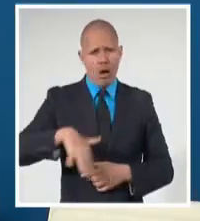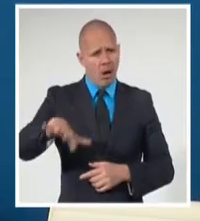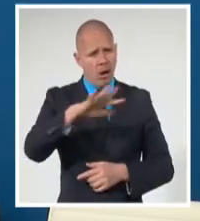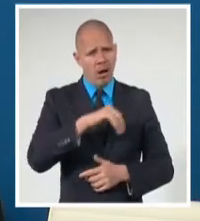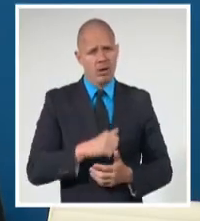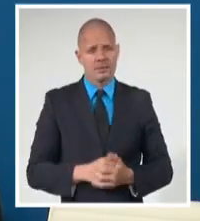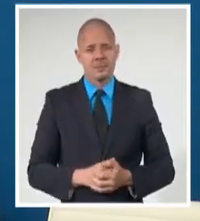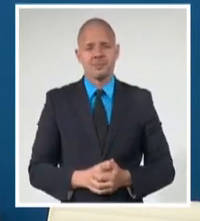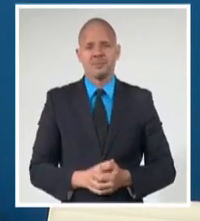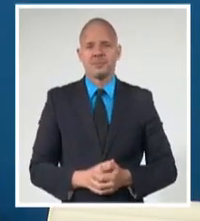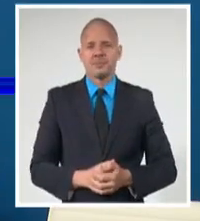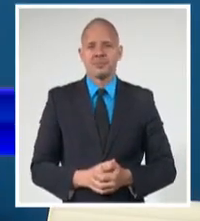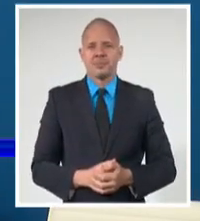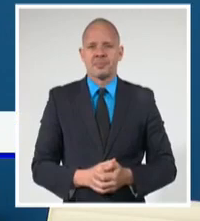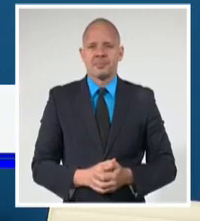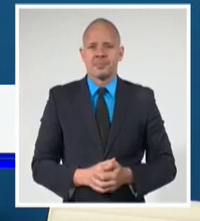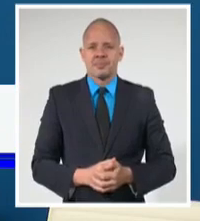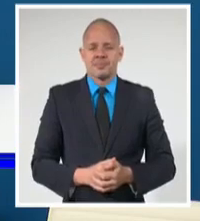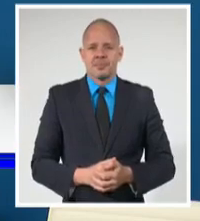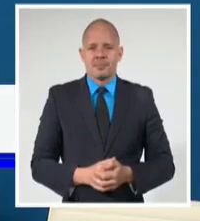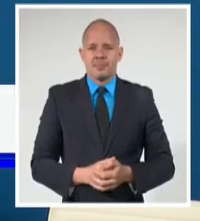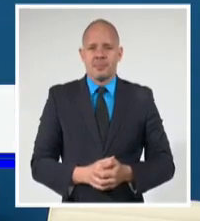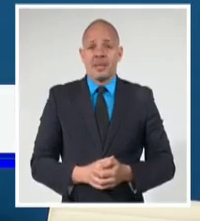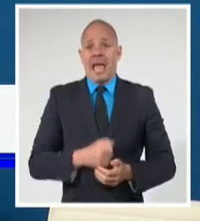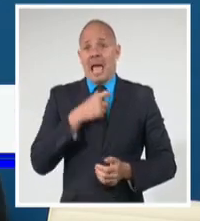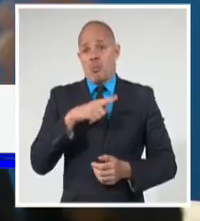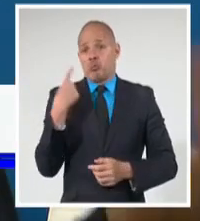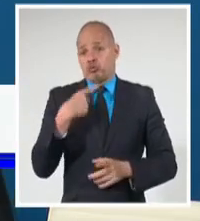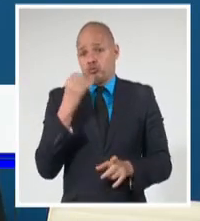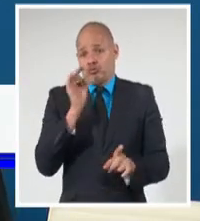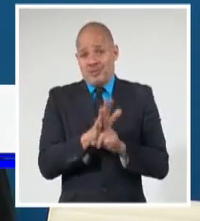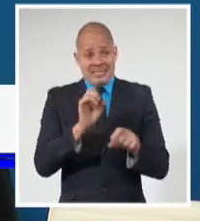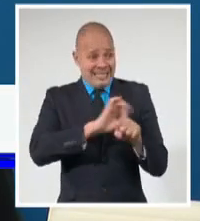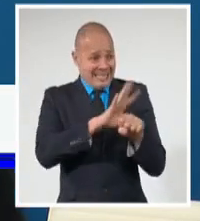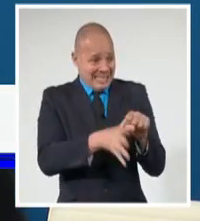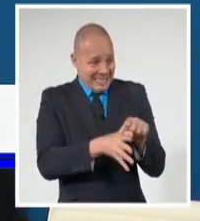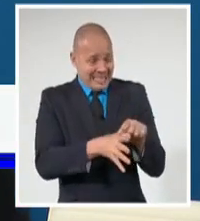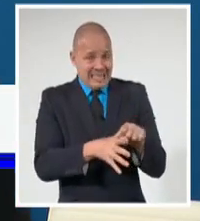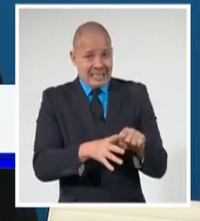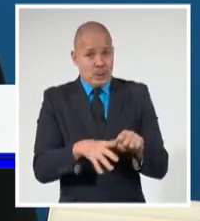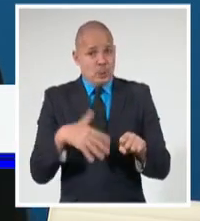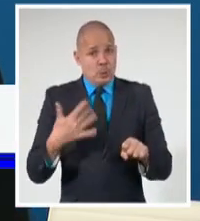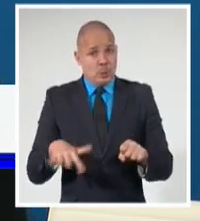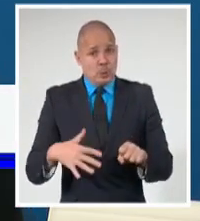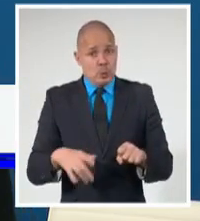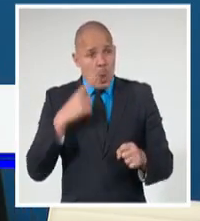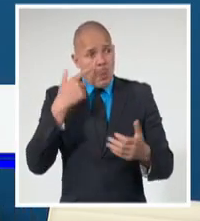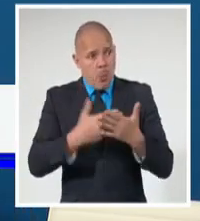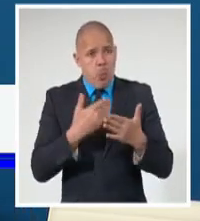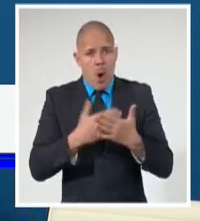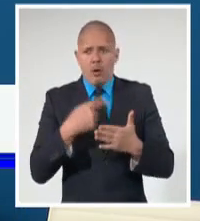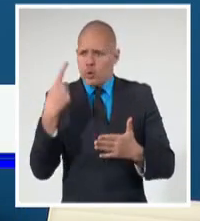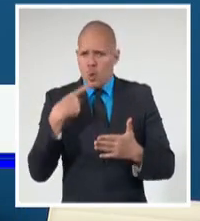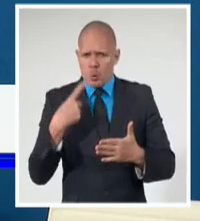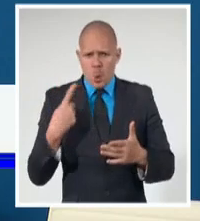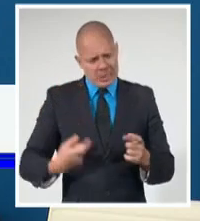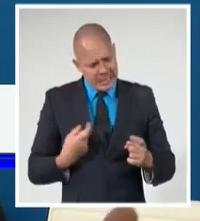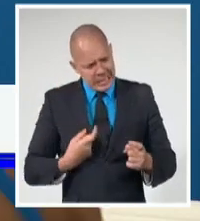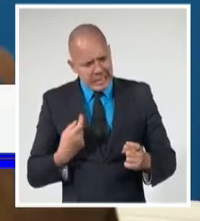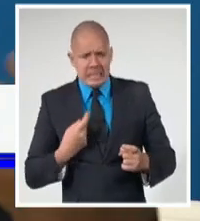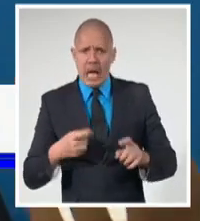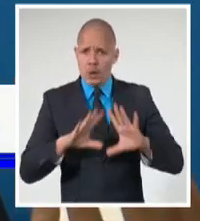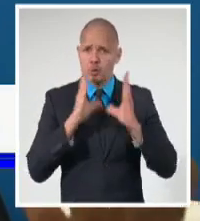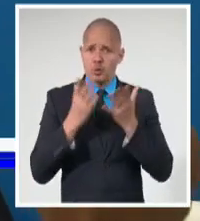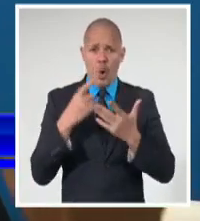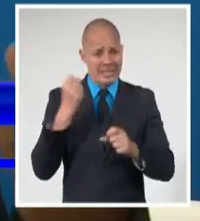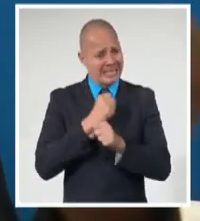de la COVID demostró que teníamos una capacidad incluso superior a lo que pensábamos que teníamos realmente. O sea, el estrés